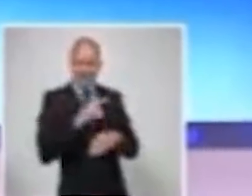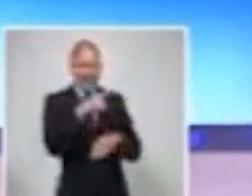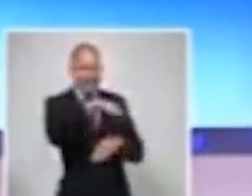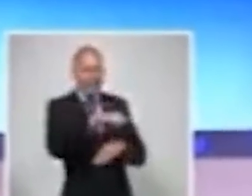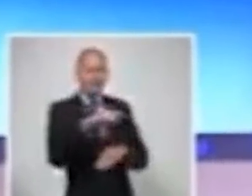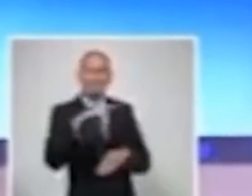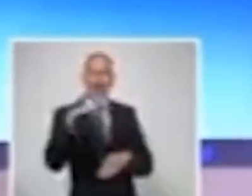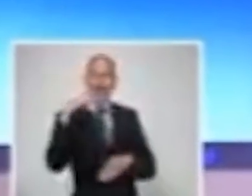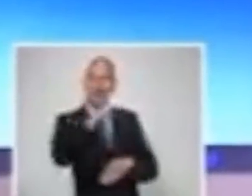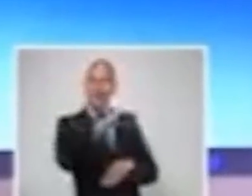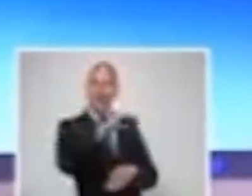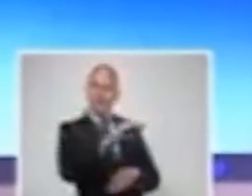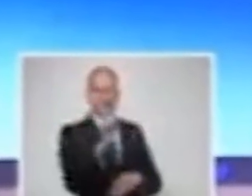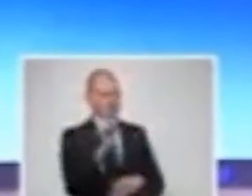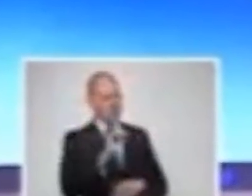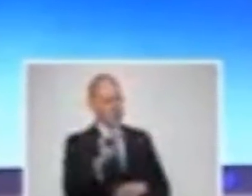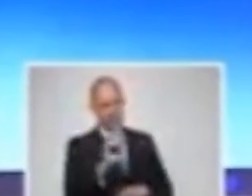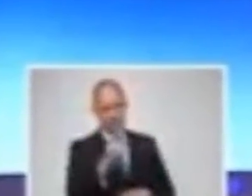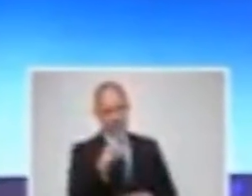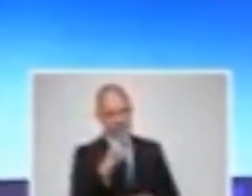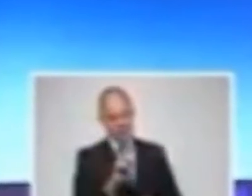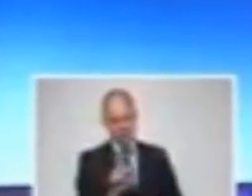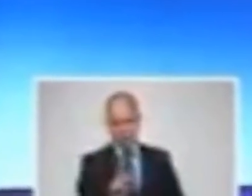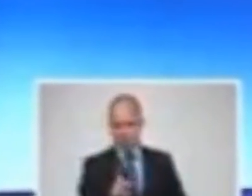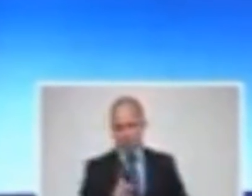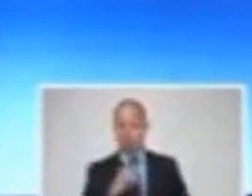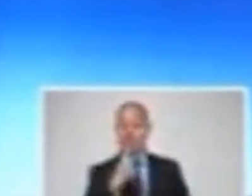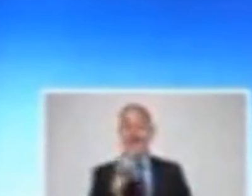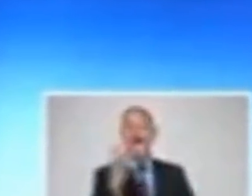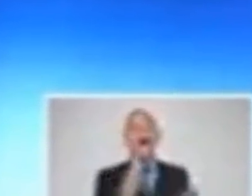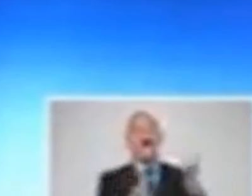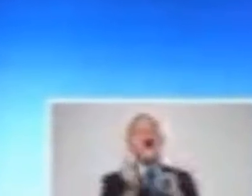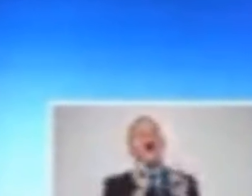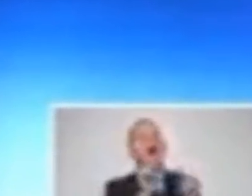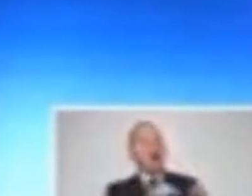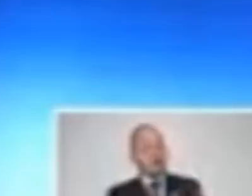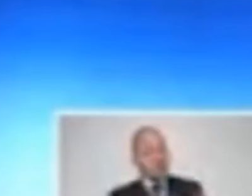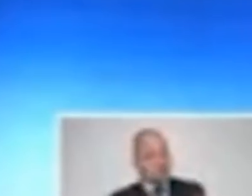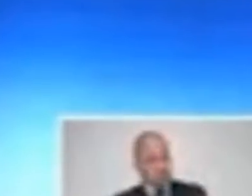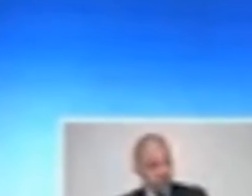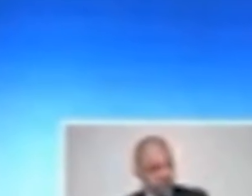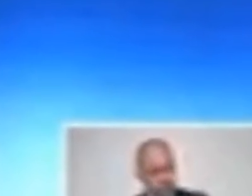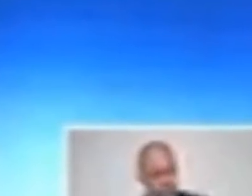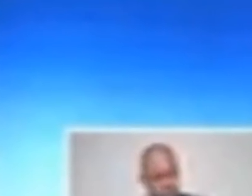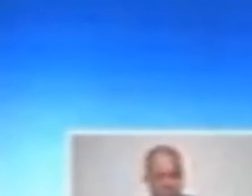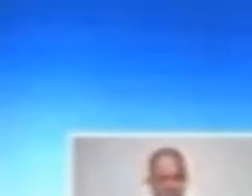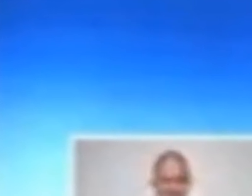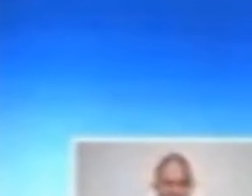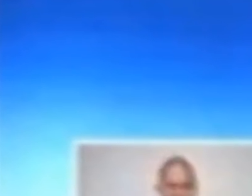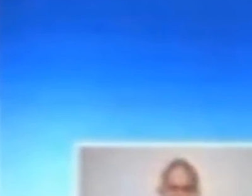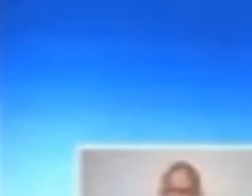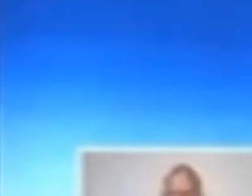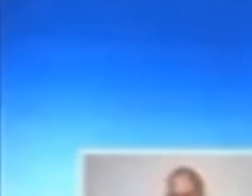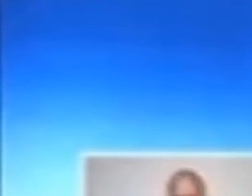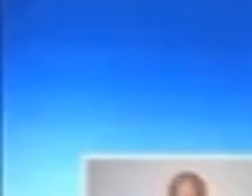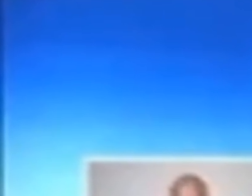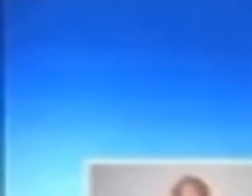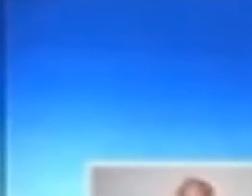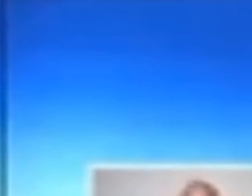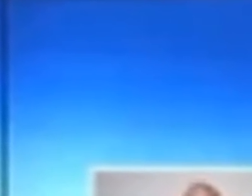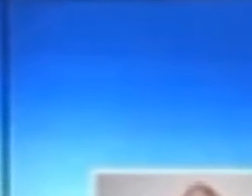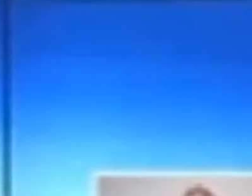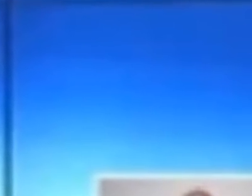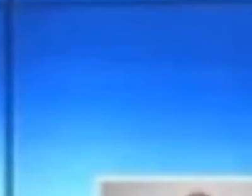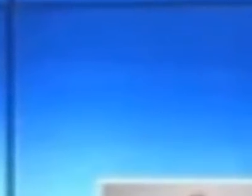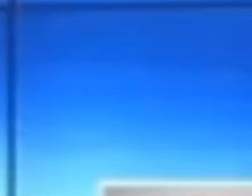reciben dinero del exterior para subvertir el orden aquí en el país. No. ¿Hasta cuándo es la cara dura de ustedes? ¿Hasta cuándo